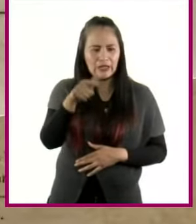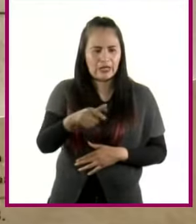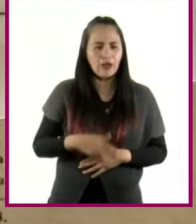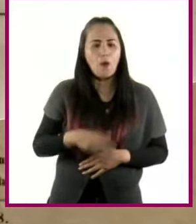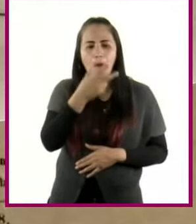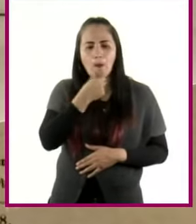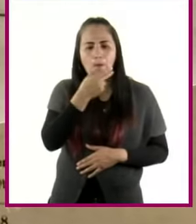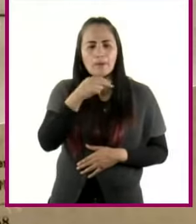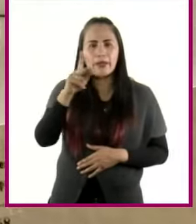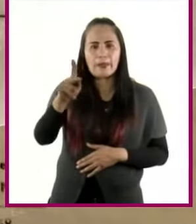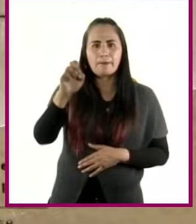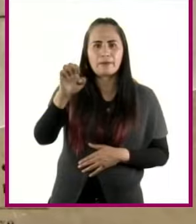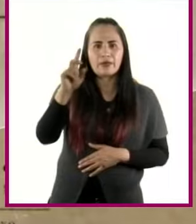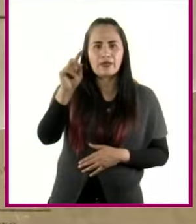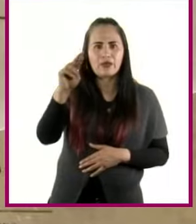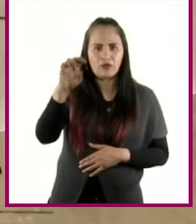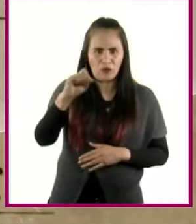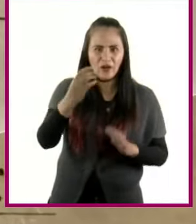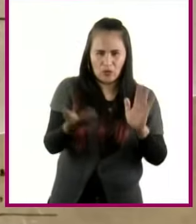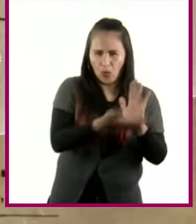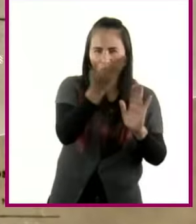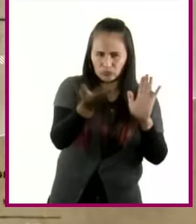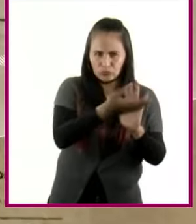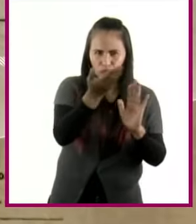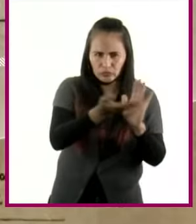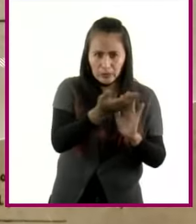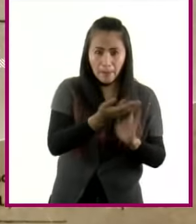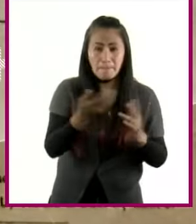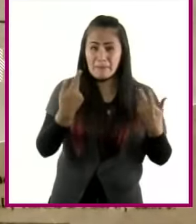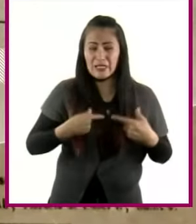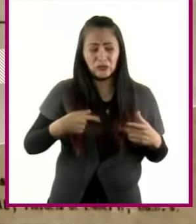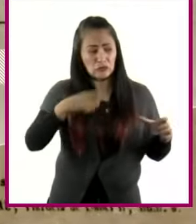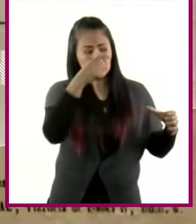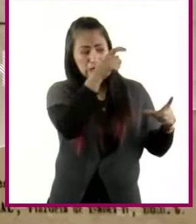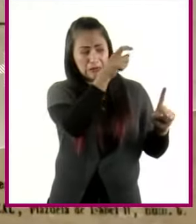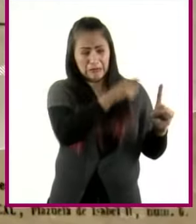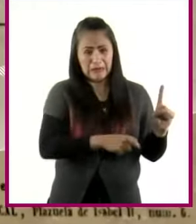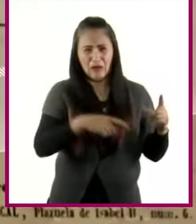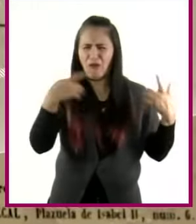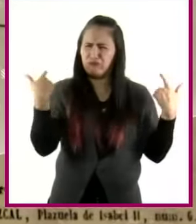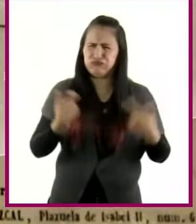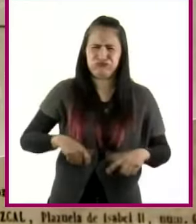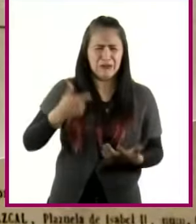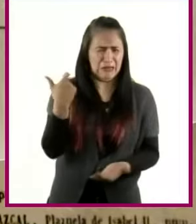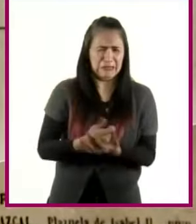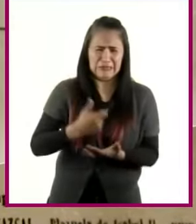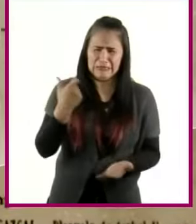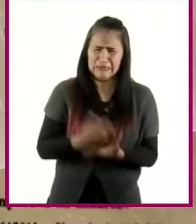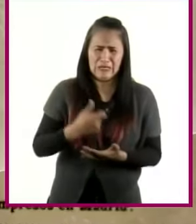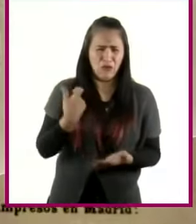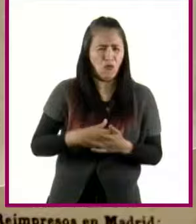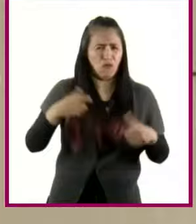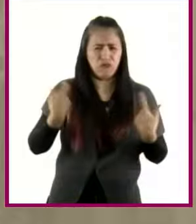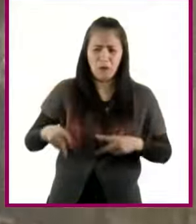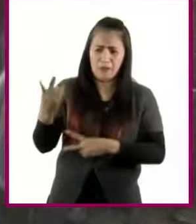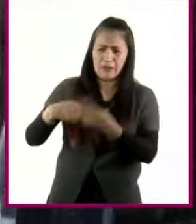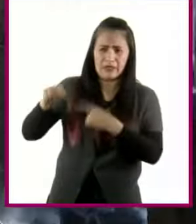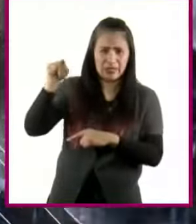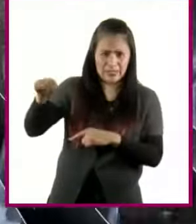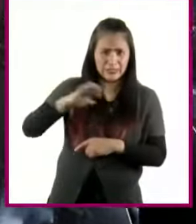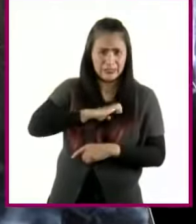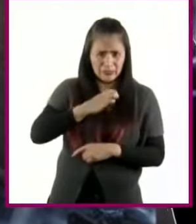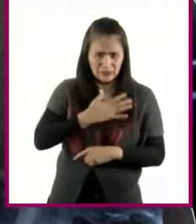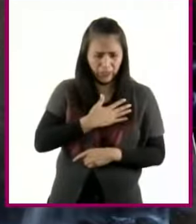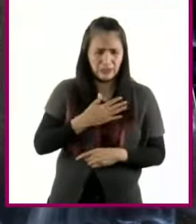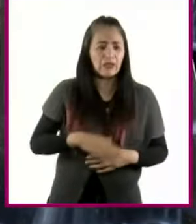Pedro Romero de Terreros, uno de los personajes más acaudalados de la Nueva España, que se dedicó a la explotación de minerales